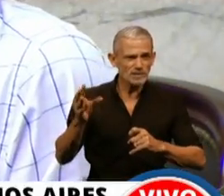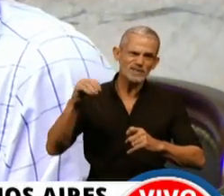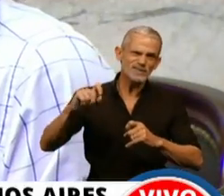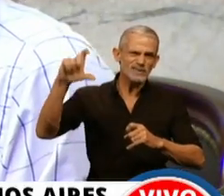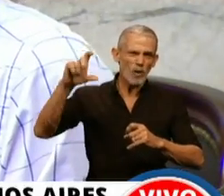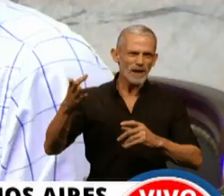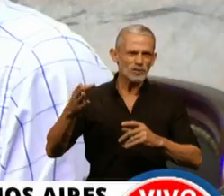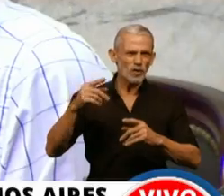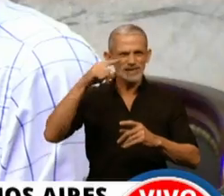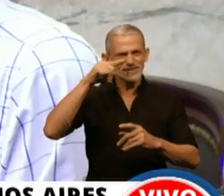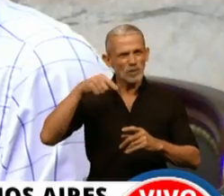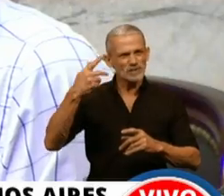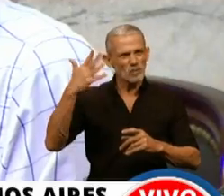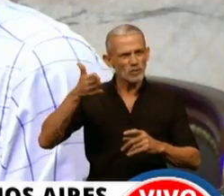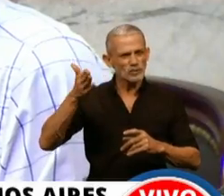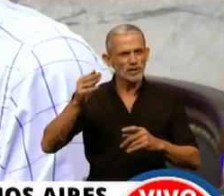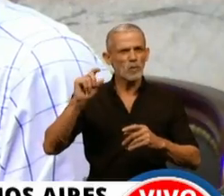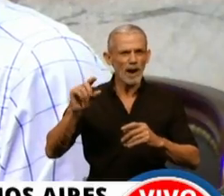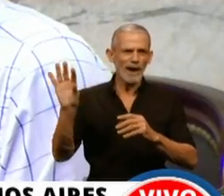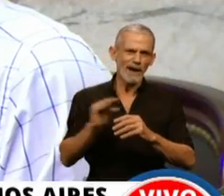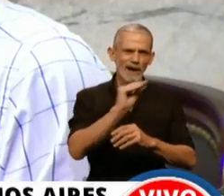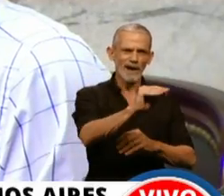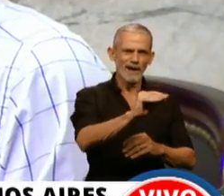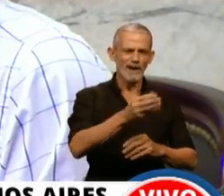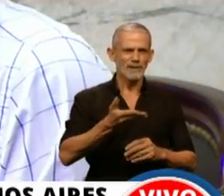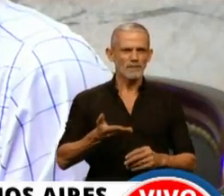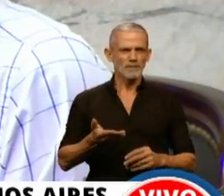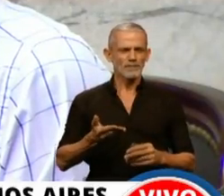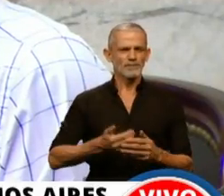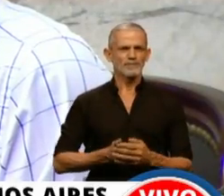que también la pasan muy mal